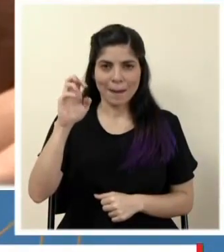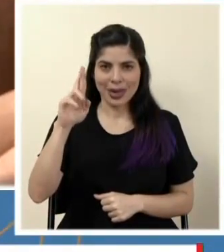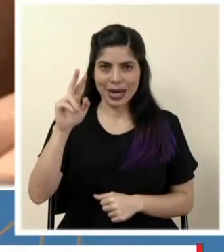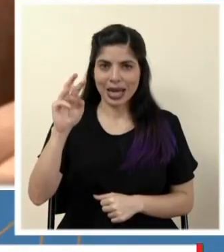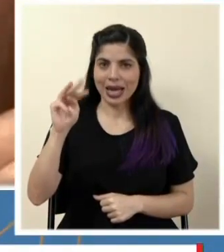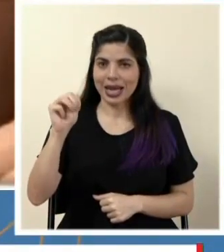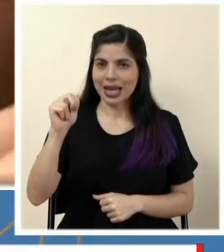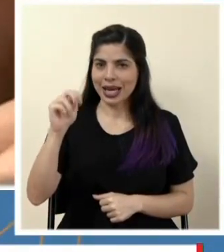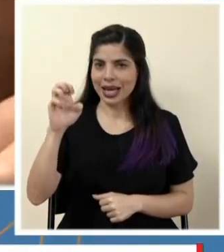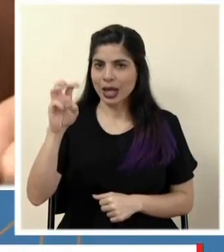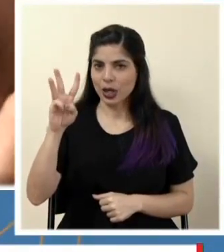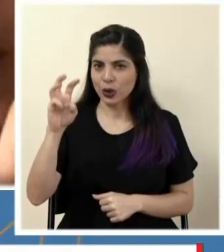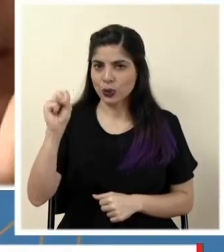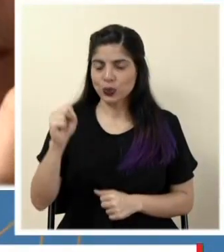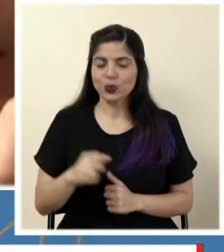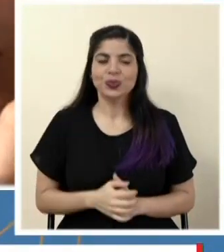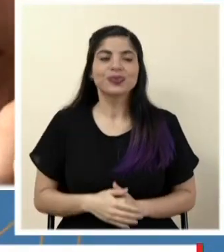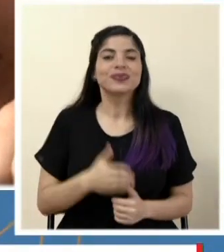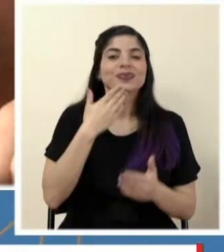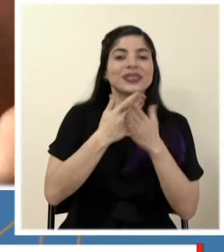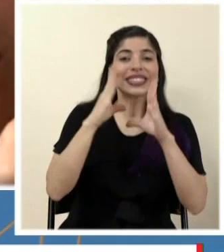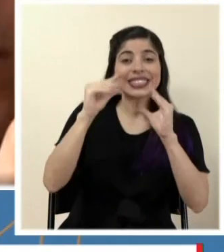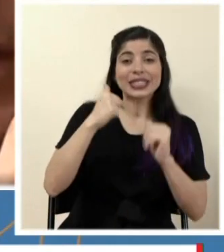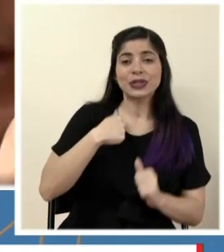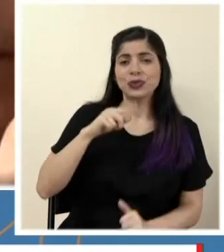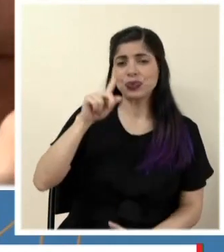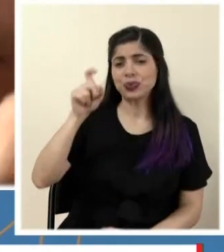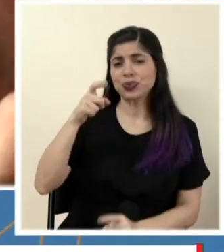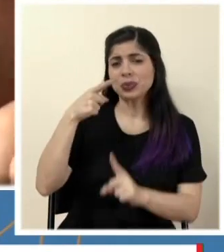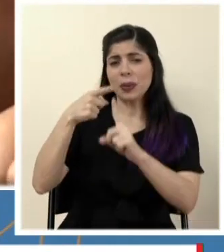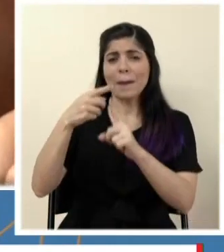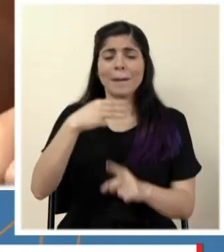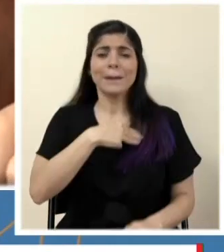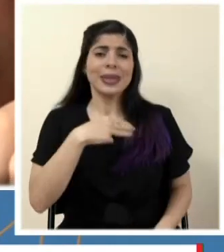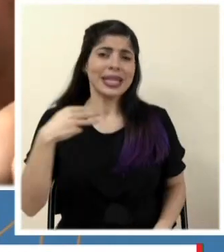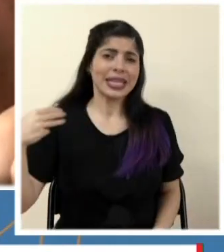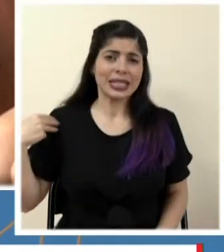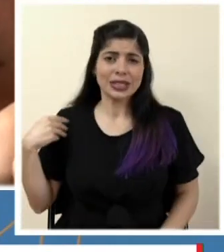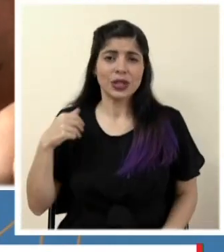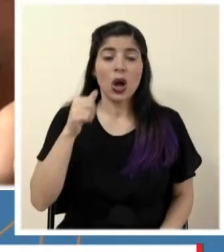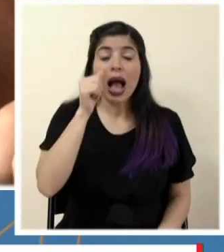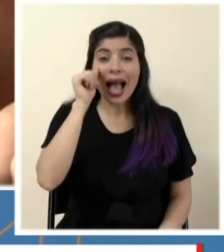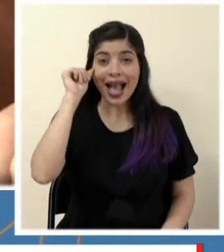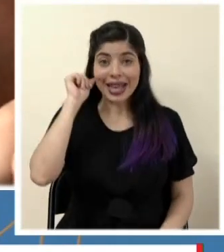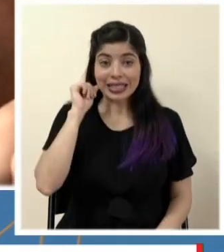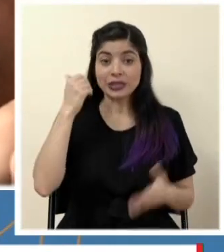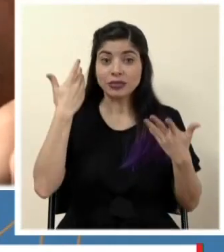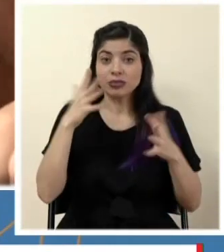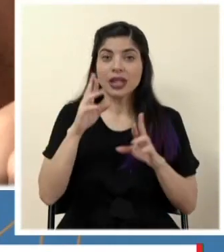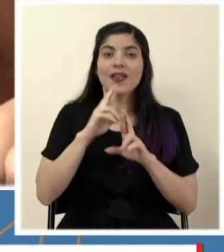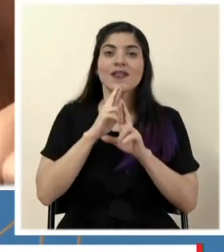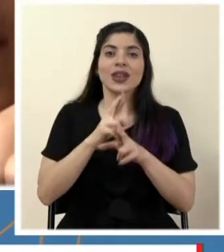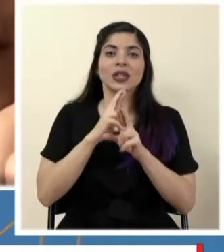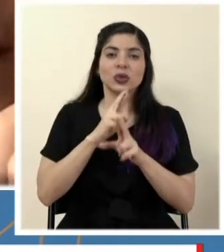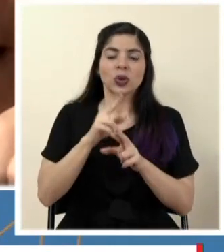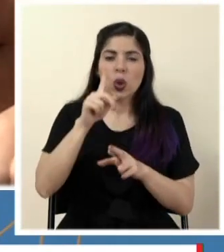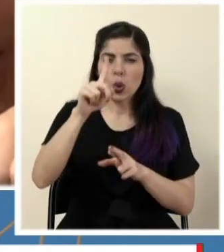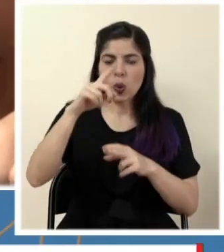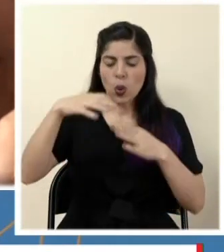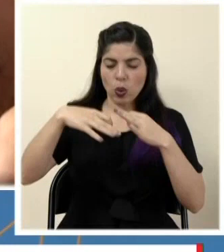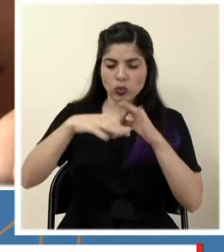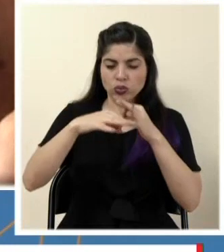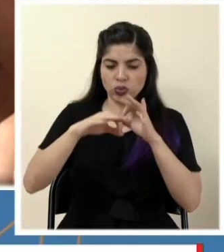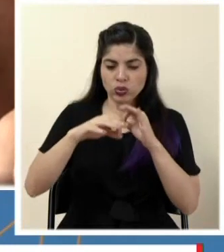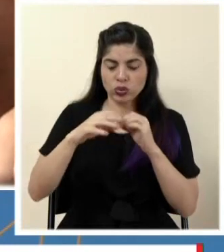Sí, buenas tardes. Mi pregunta es para el señor ministro. Ministro, ayer salieron los resultados de una muestra de